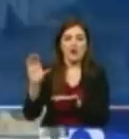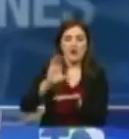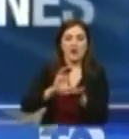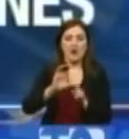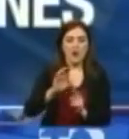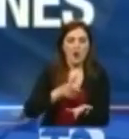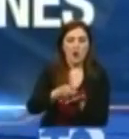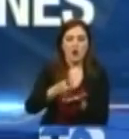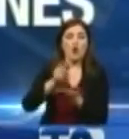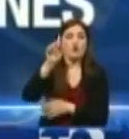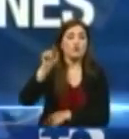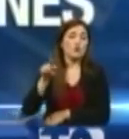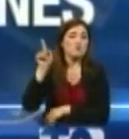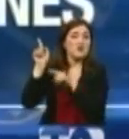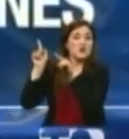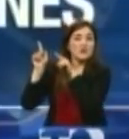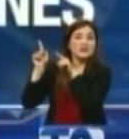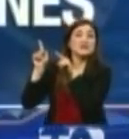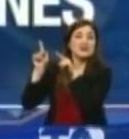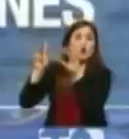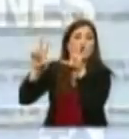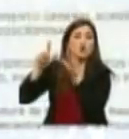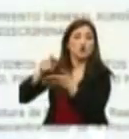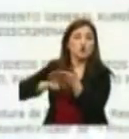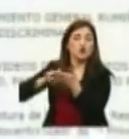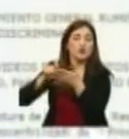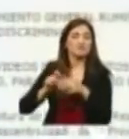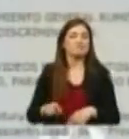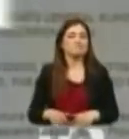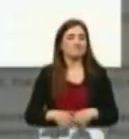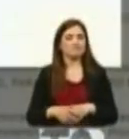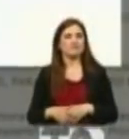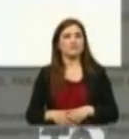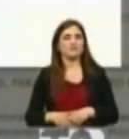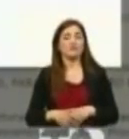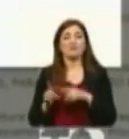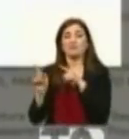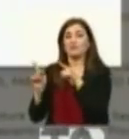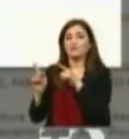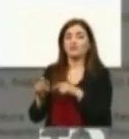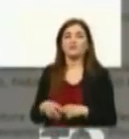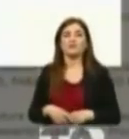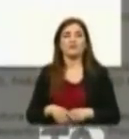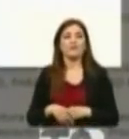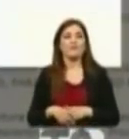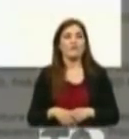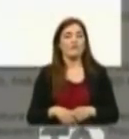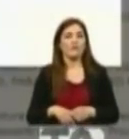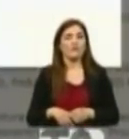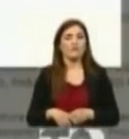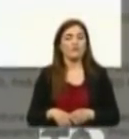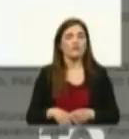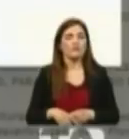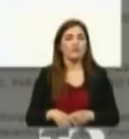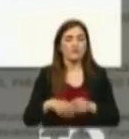de 1,2 millones de dólares a través de 8 contratos, entre los que figuran uno de 757.186